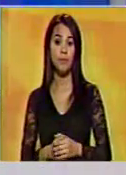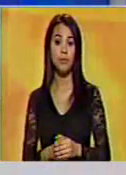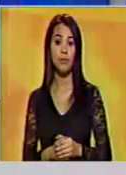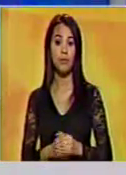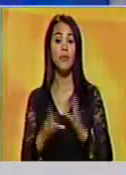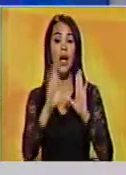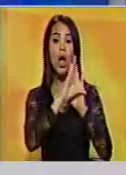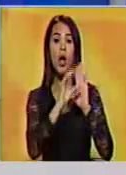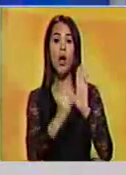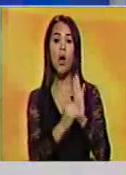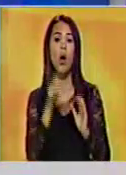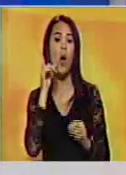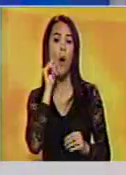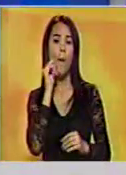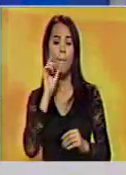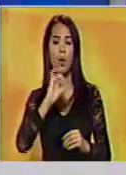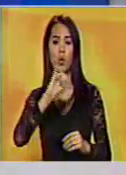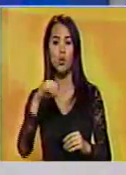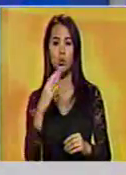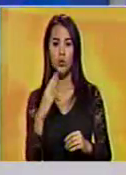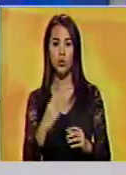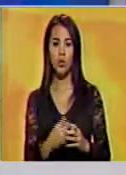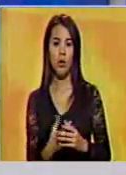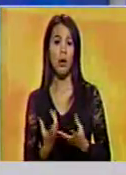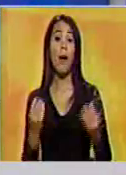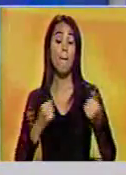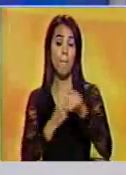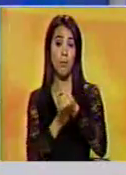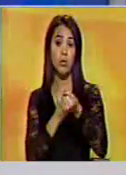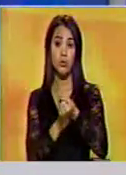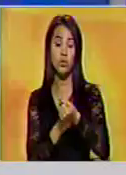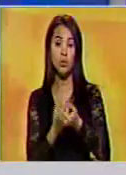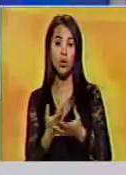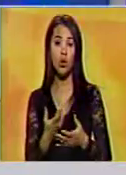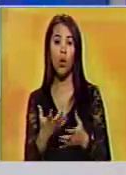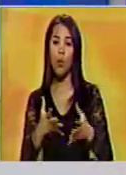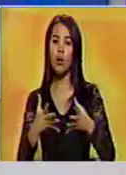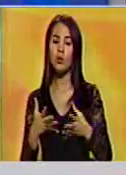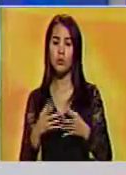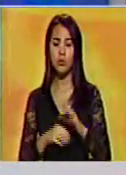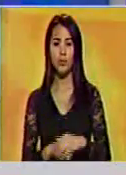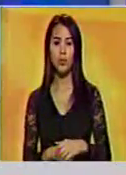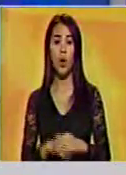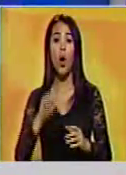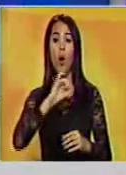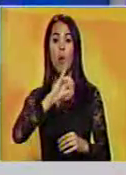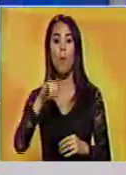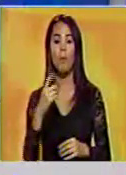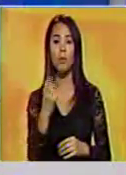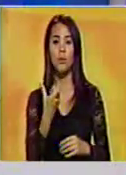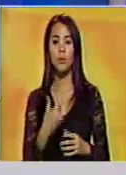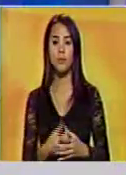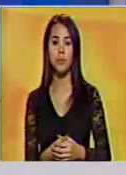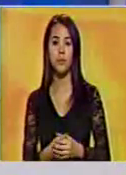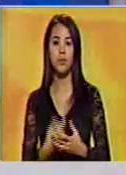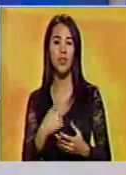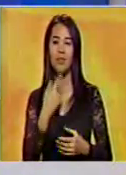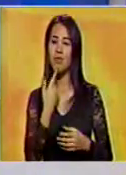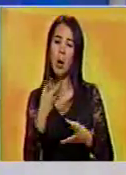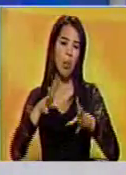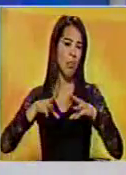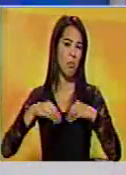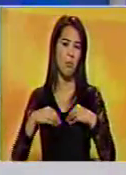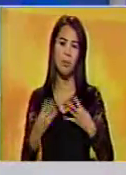El constituyente Julio Chávez apoyó la destitución del gobernador electo por el estado Zulia, Juan Pablo Guanipa, ya que a su juicio, su negativa de juramentarse